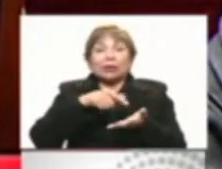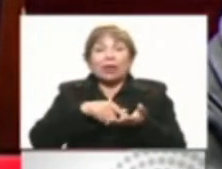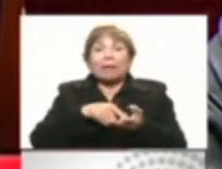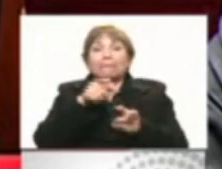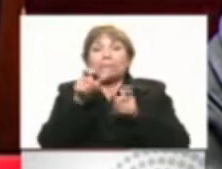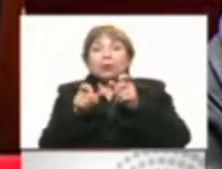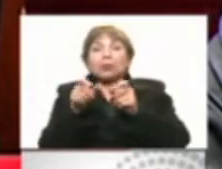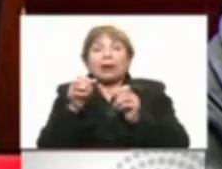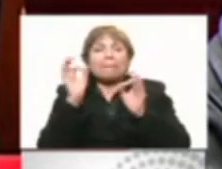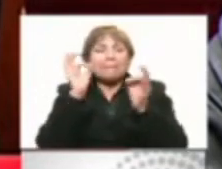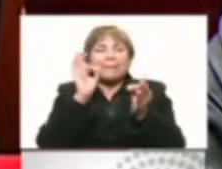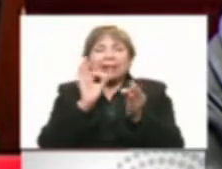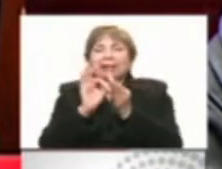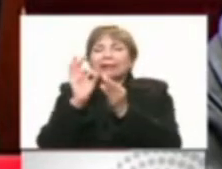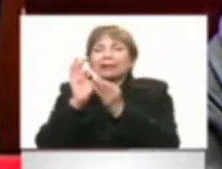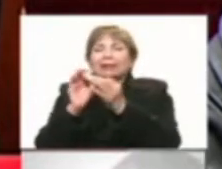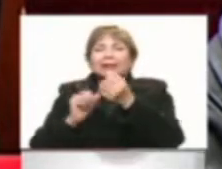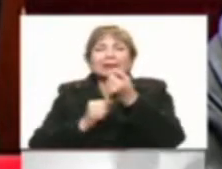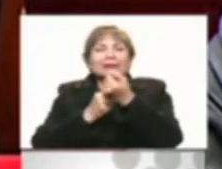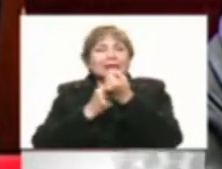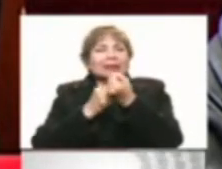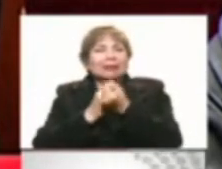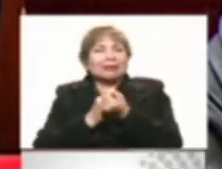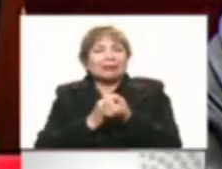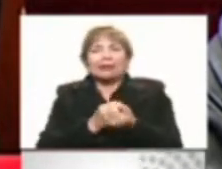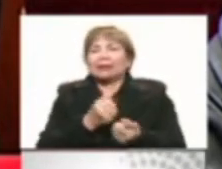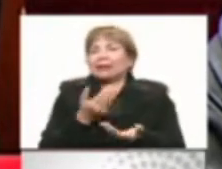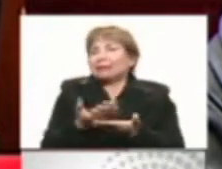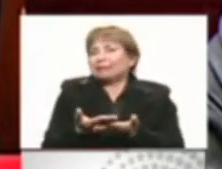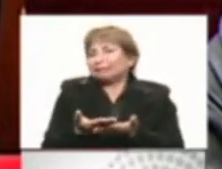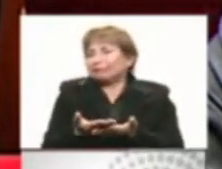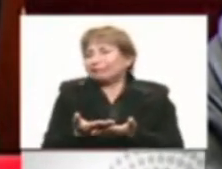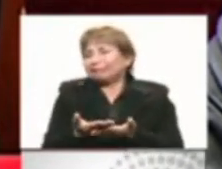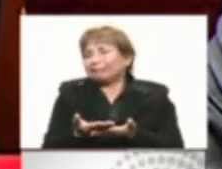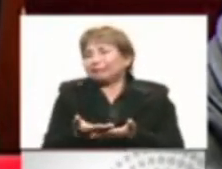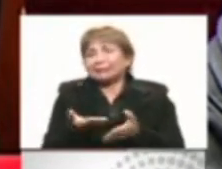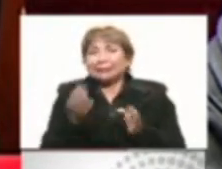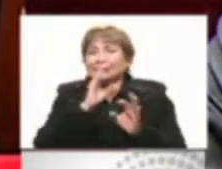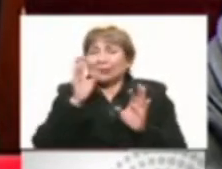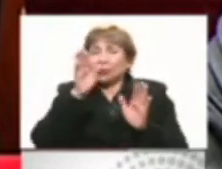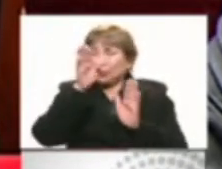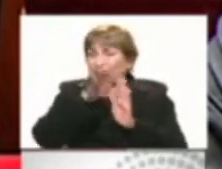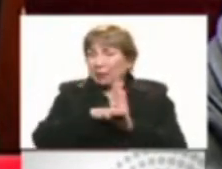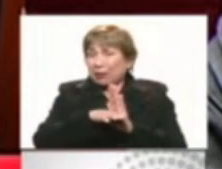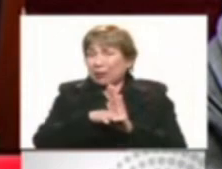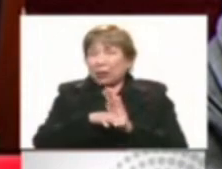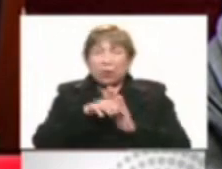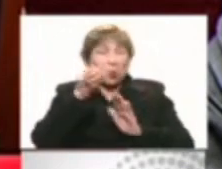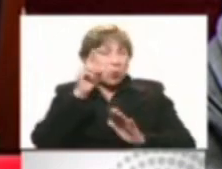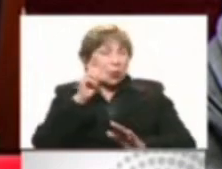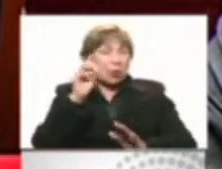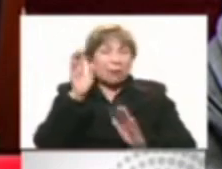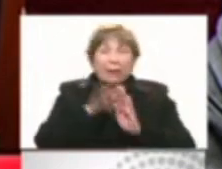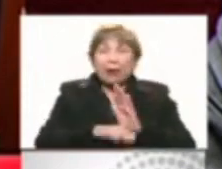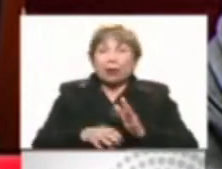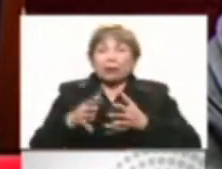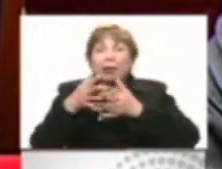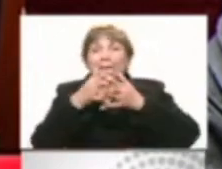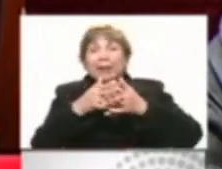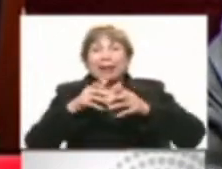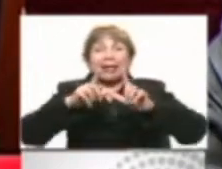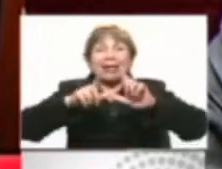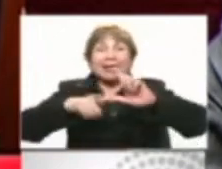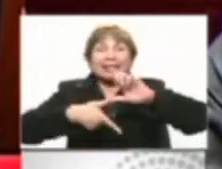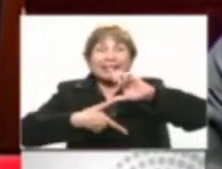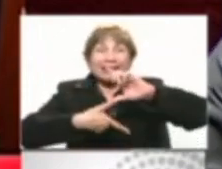dentro de un nivel perfectamente sostenible, a un nivel que es, si no es el más bajo, es uno de los más bajos de América Latina,